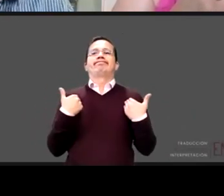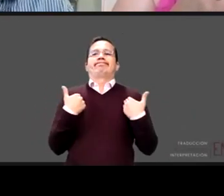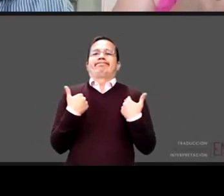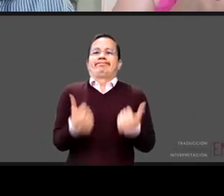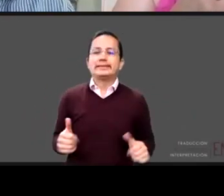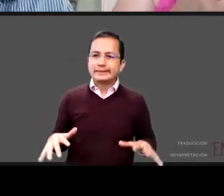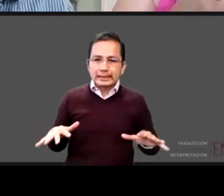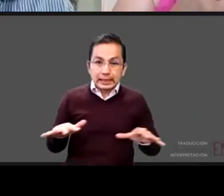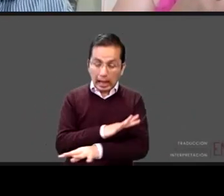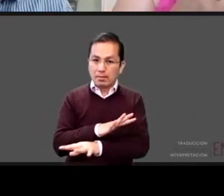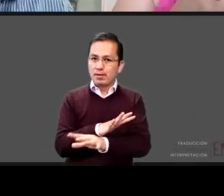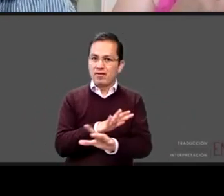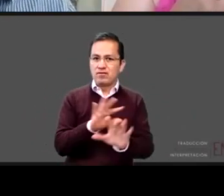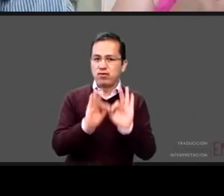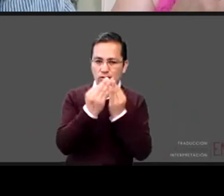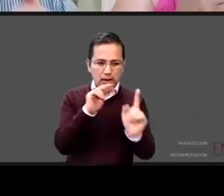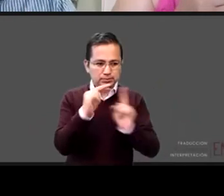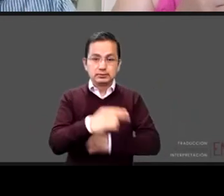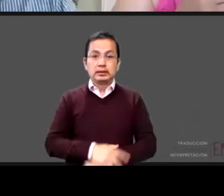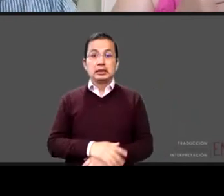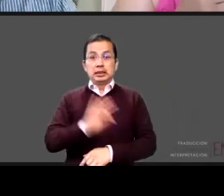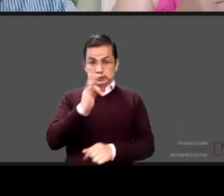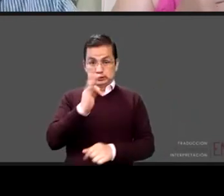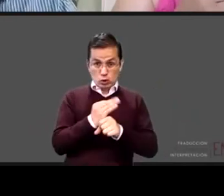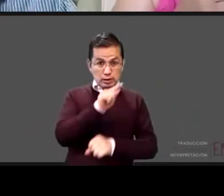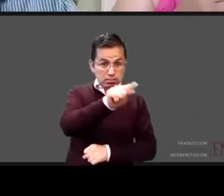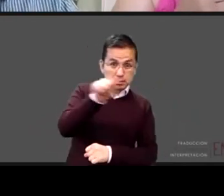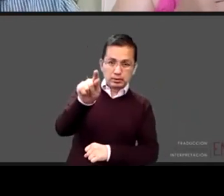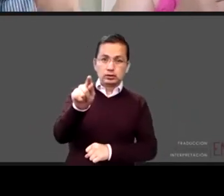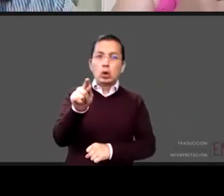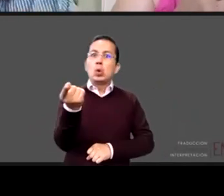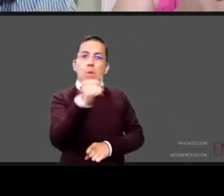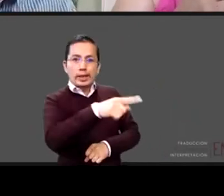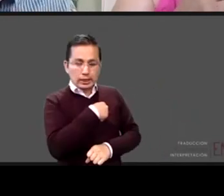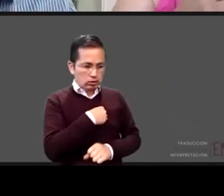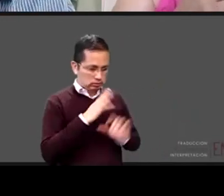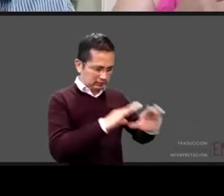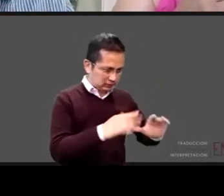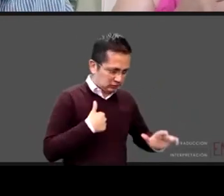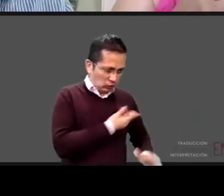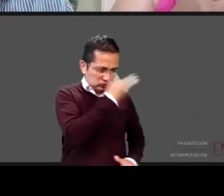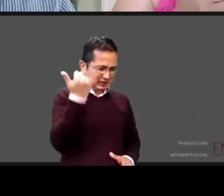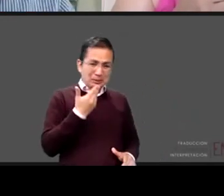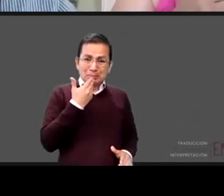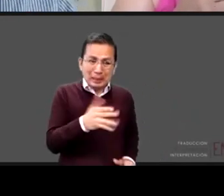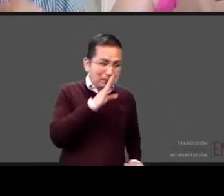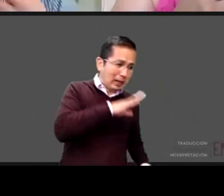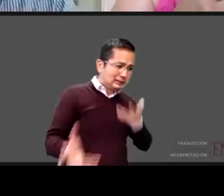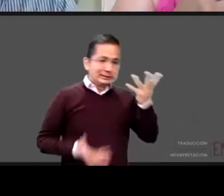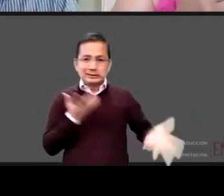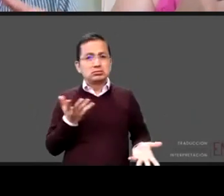tanto, si no sabes si vas bien o vas mal en la crianza con tu hija o con tu hijo, pregúntaselo a él. Él es el cliente